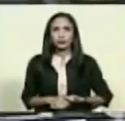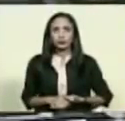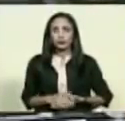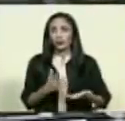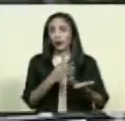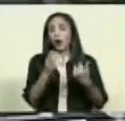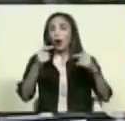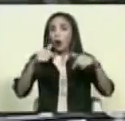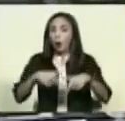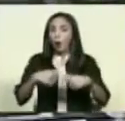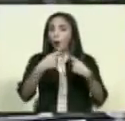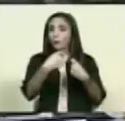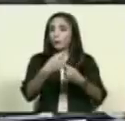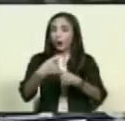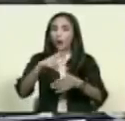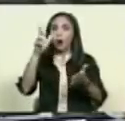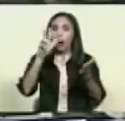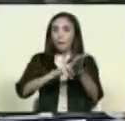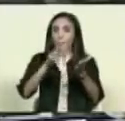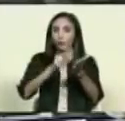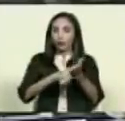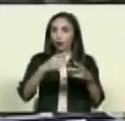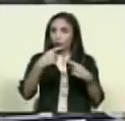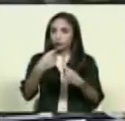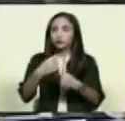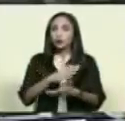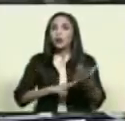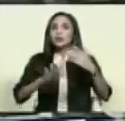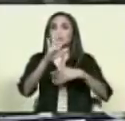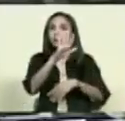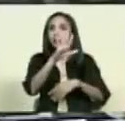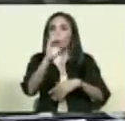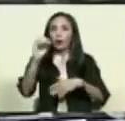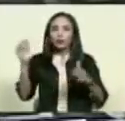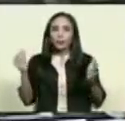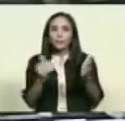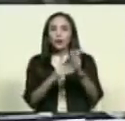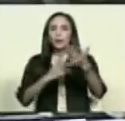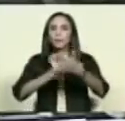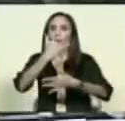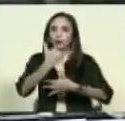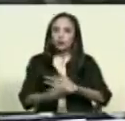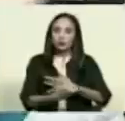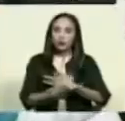para 50.000 nuevos proyectos económicos